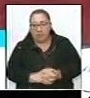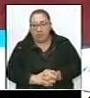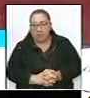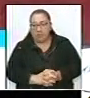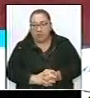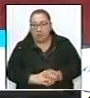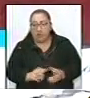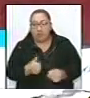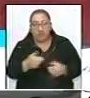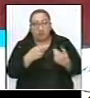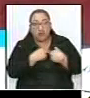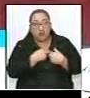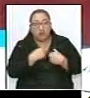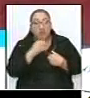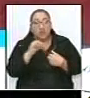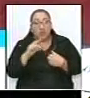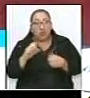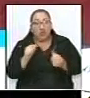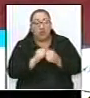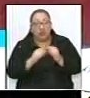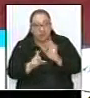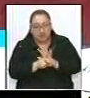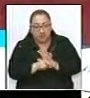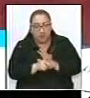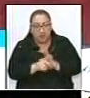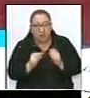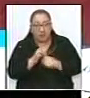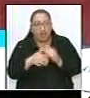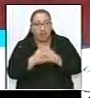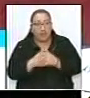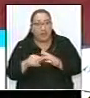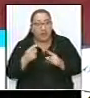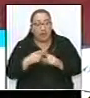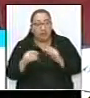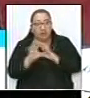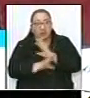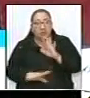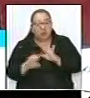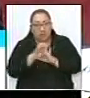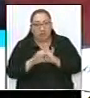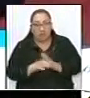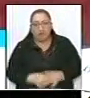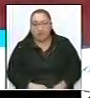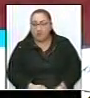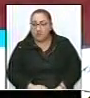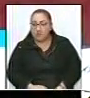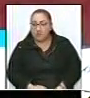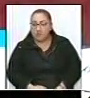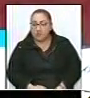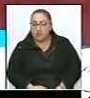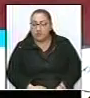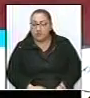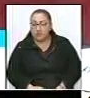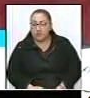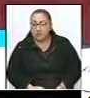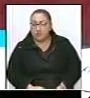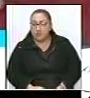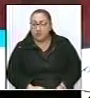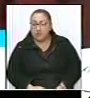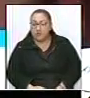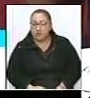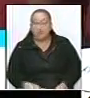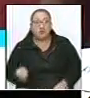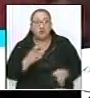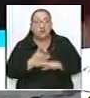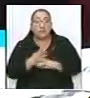con sus facultades, con su inmunidad, con las leyes, con lo que corresponde, protegiendo la Constitución, para no tener que estar constantemente yendo al Tribunal